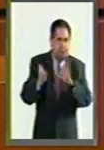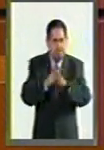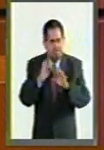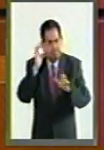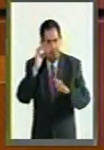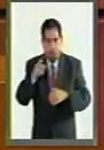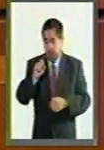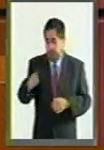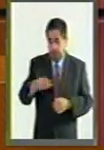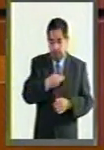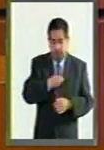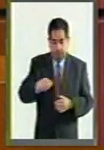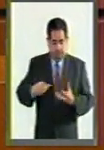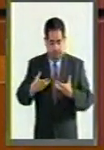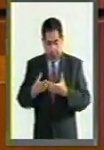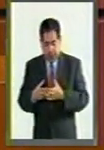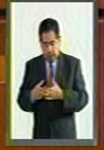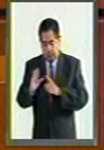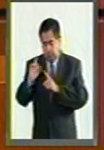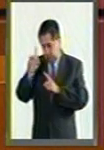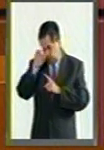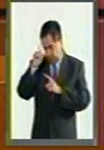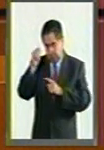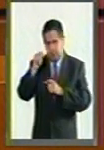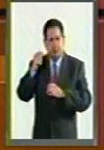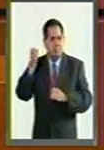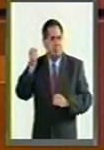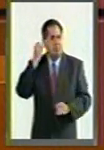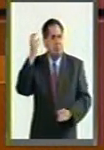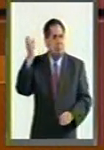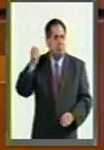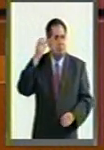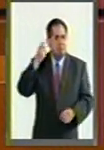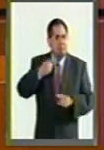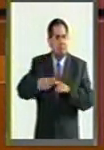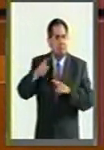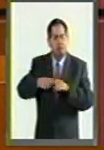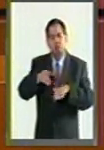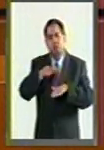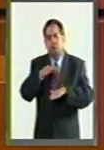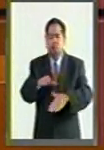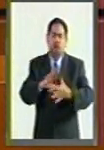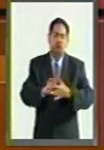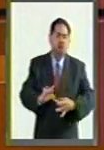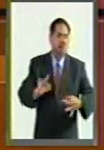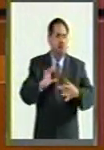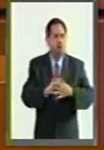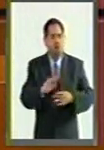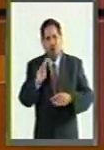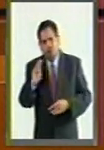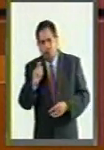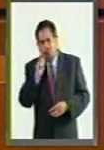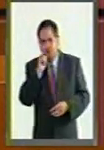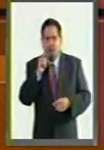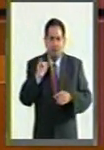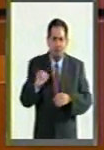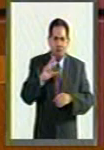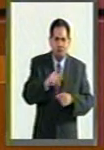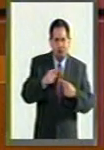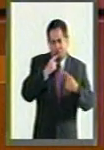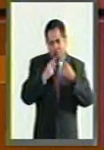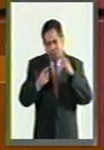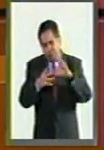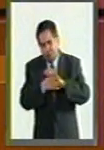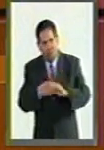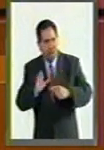los miembros del Consejo Técnico y a distintos ponentes que se dieron cita para debatir profundamente y además